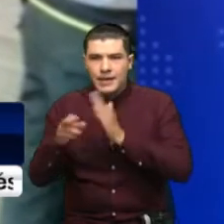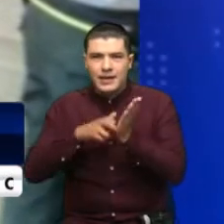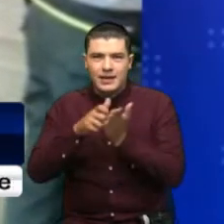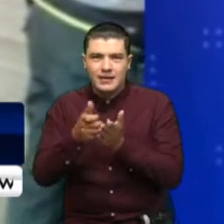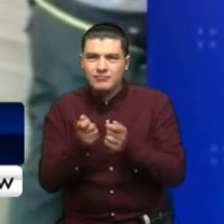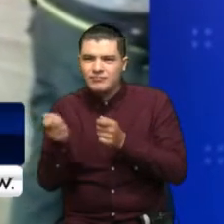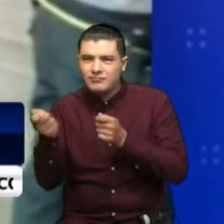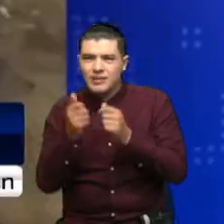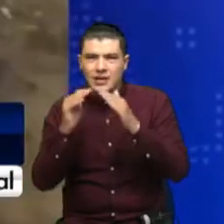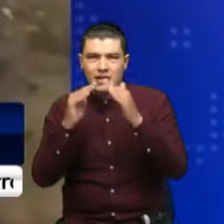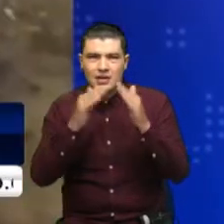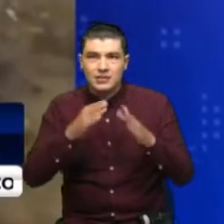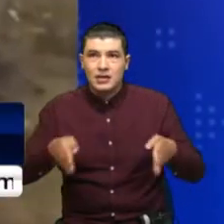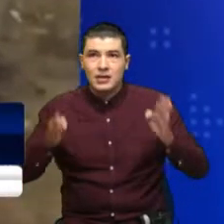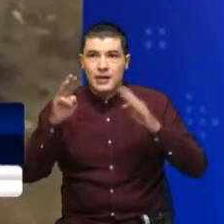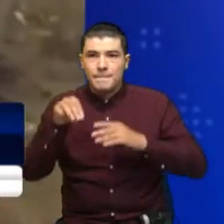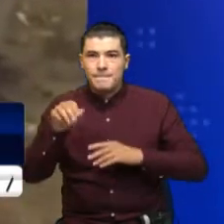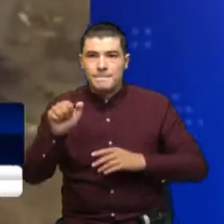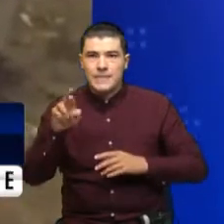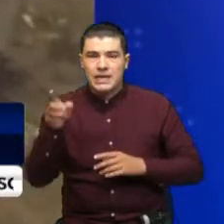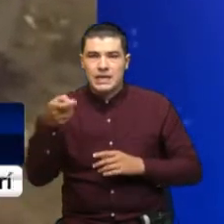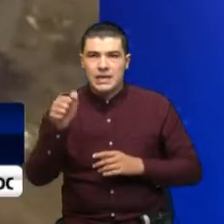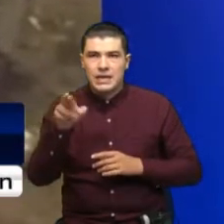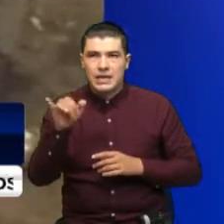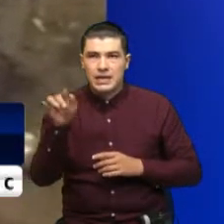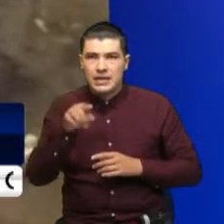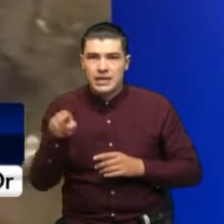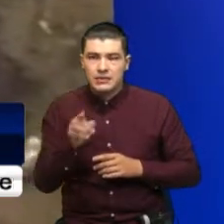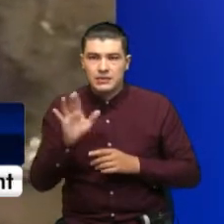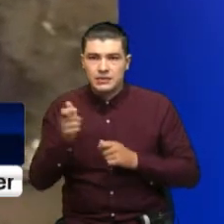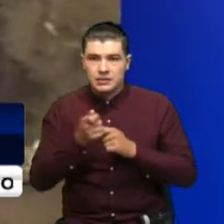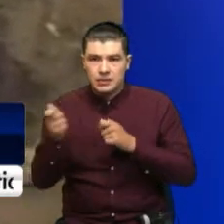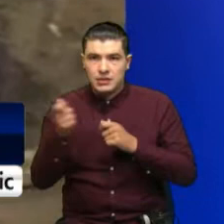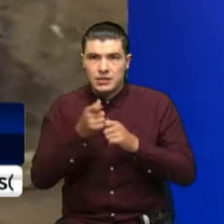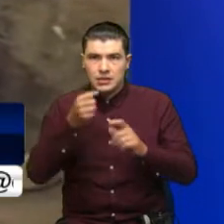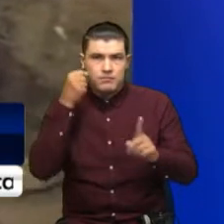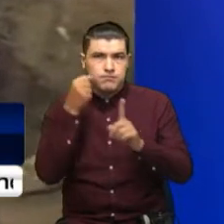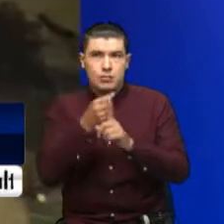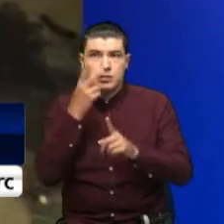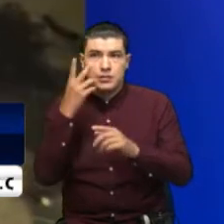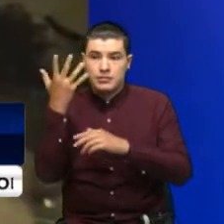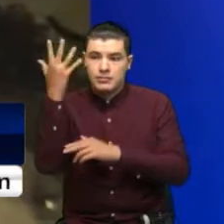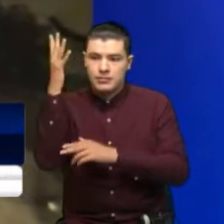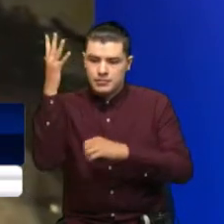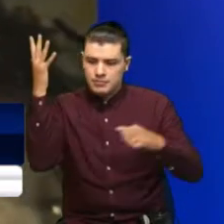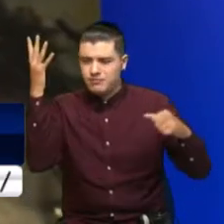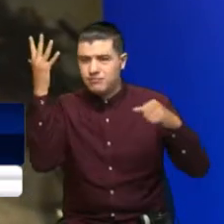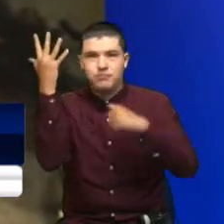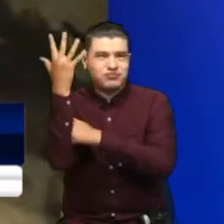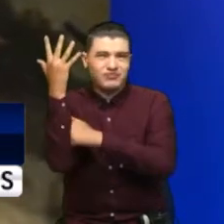del conjunto Las Margaritas de Florida Blanca y chocaron contra un poste de alumbrado público.